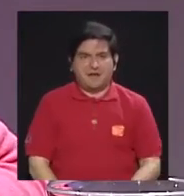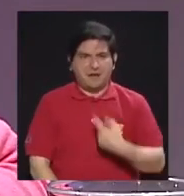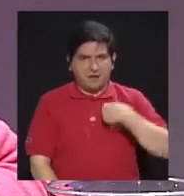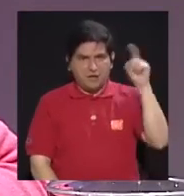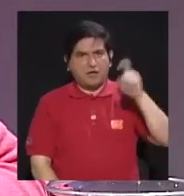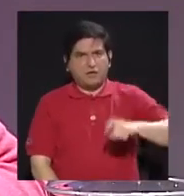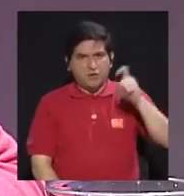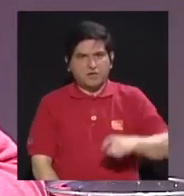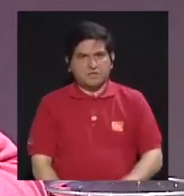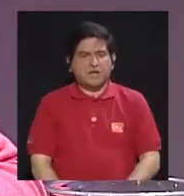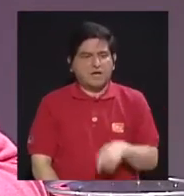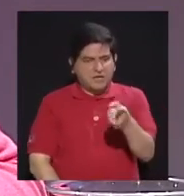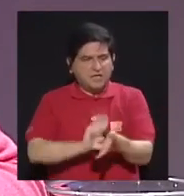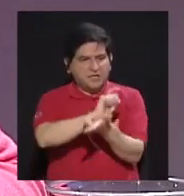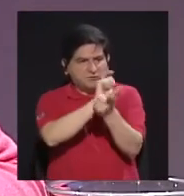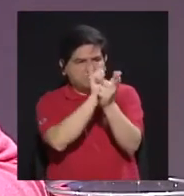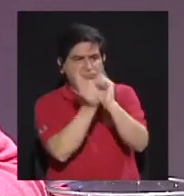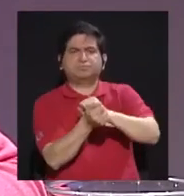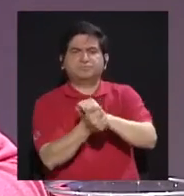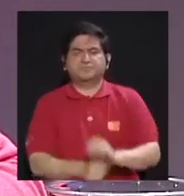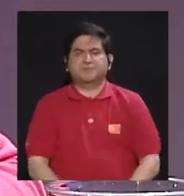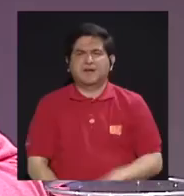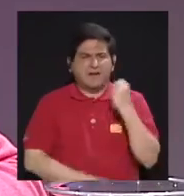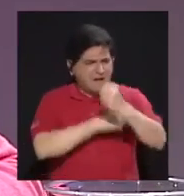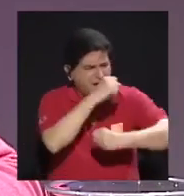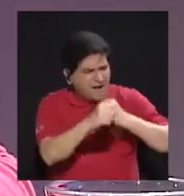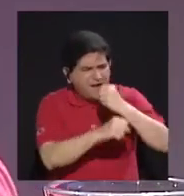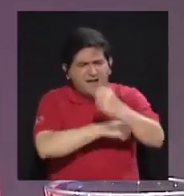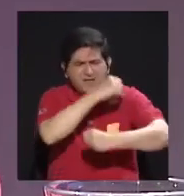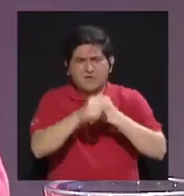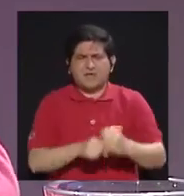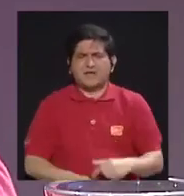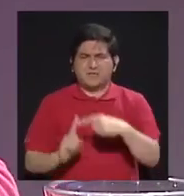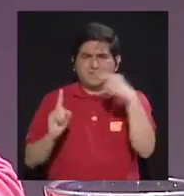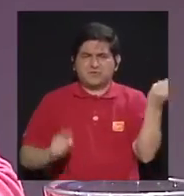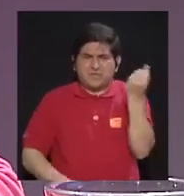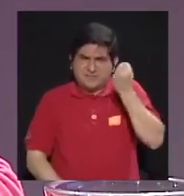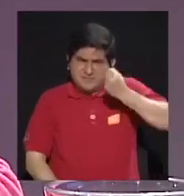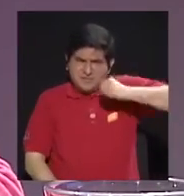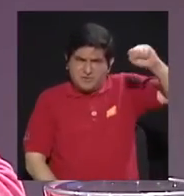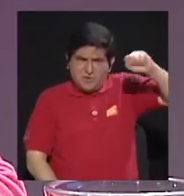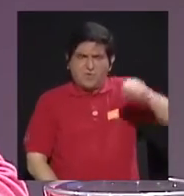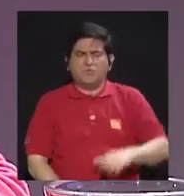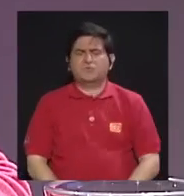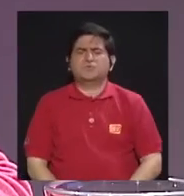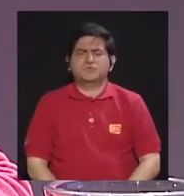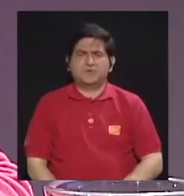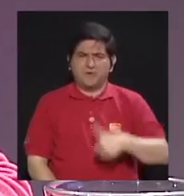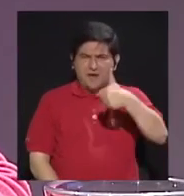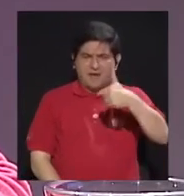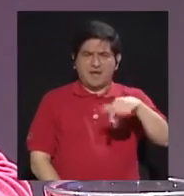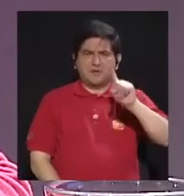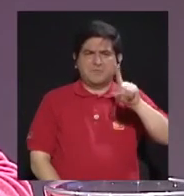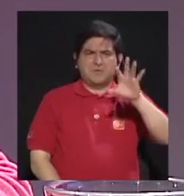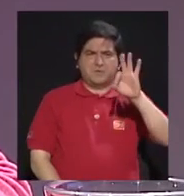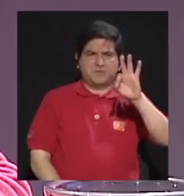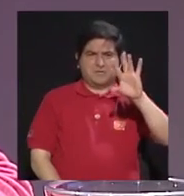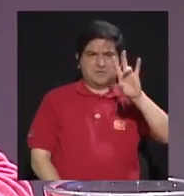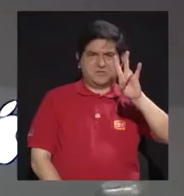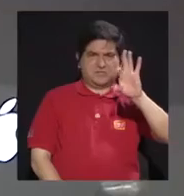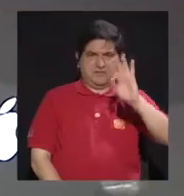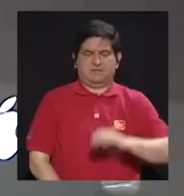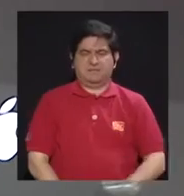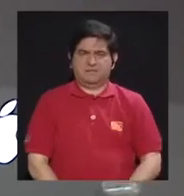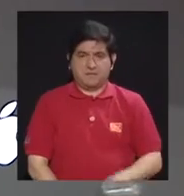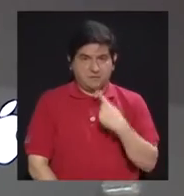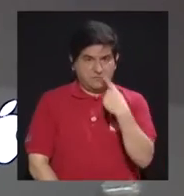ir también desmontando. Han pasado muchísimos años desde el triunfo de la Revolución Sandinista en el año 79. Usted ha mencionado ahora